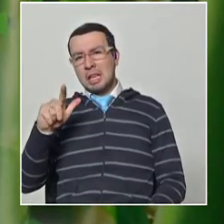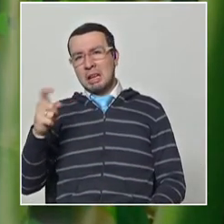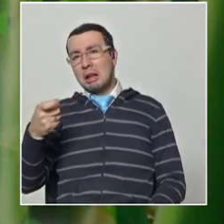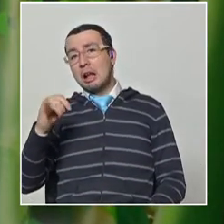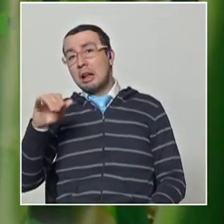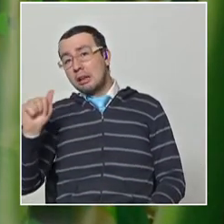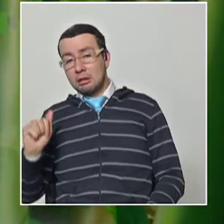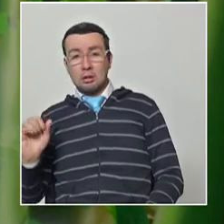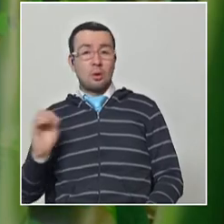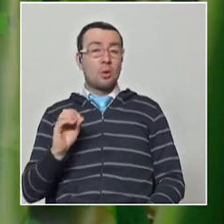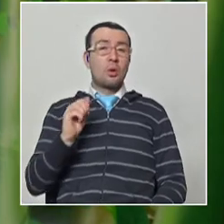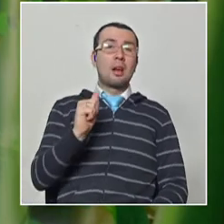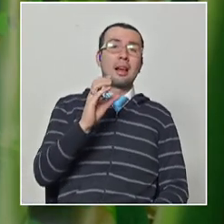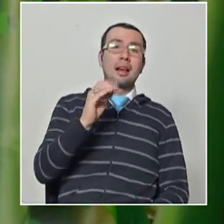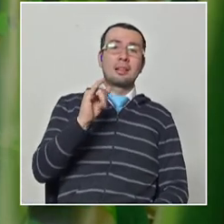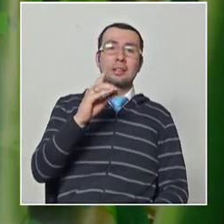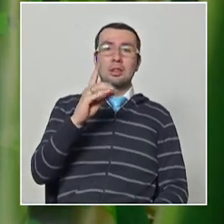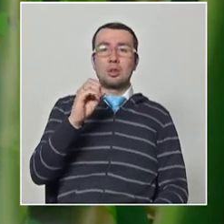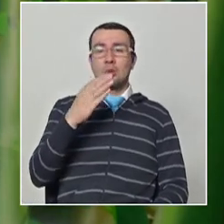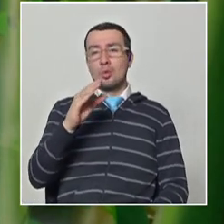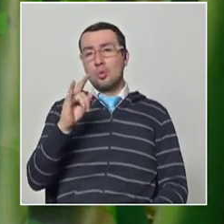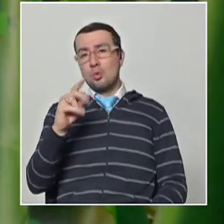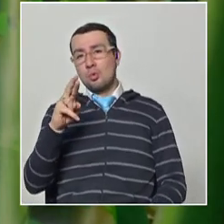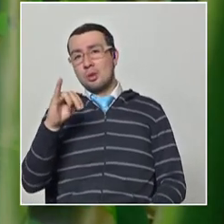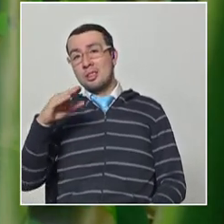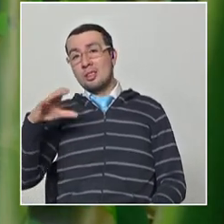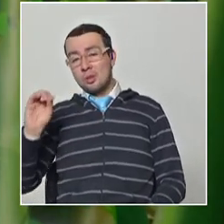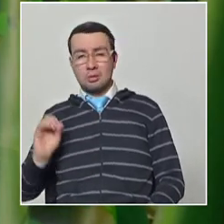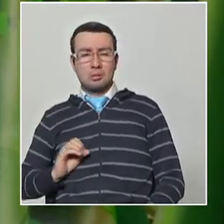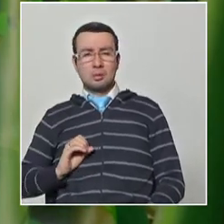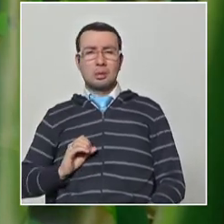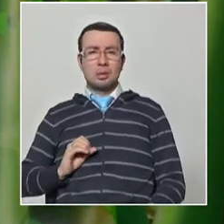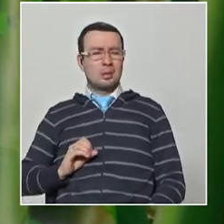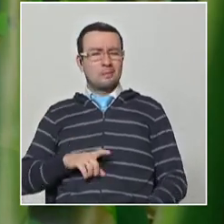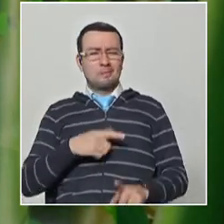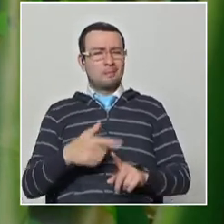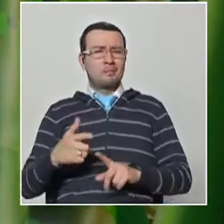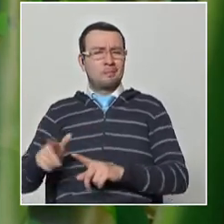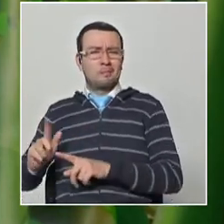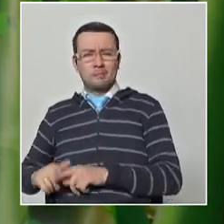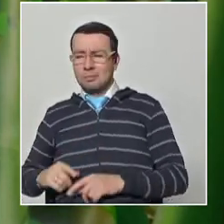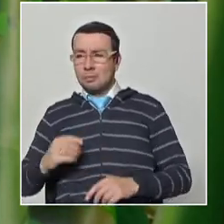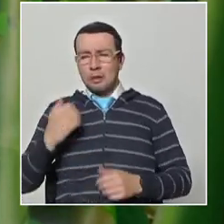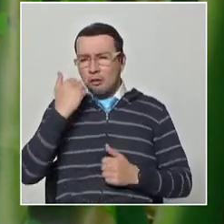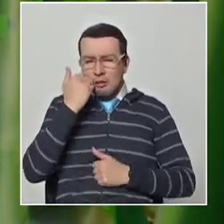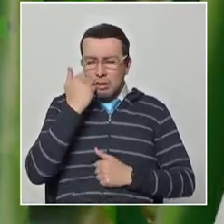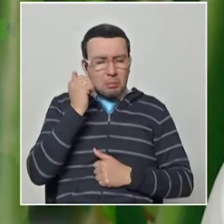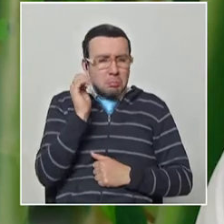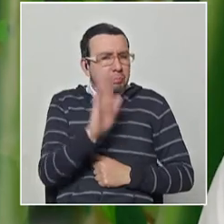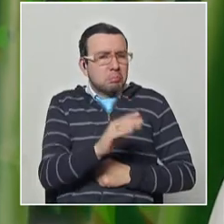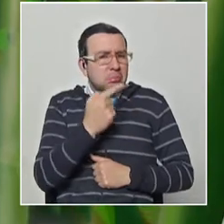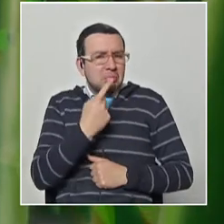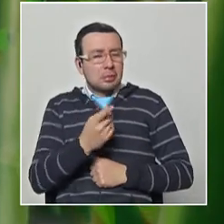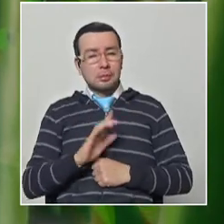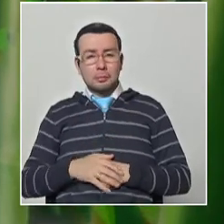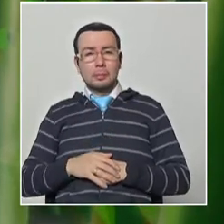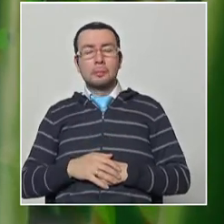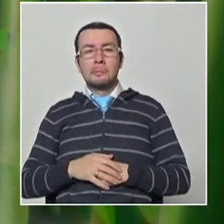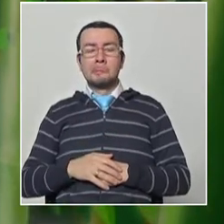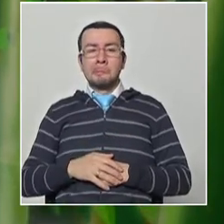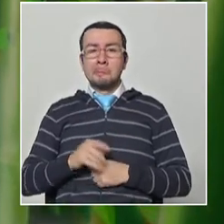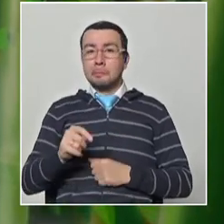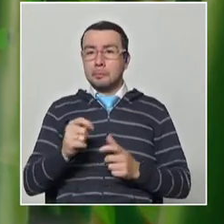ácido úrico reumatismo todos los diagnósticos que la persona tiene y entonces esto es algo